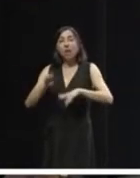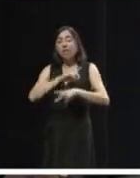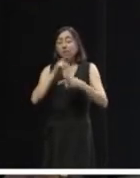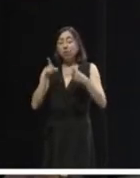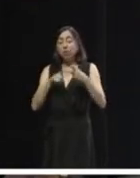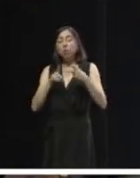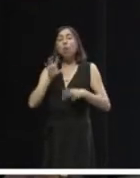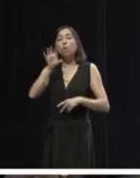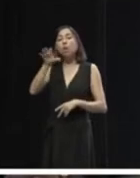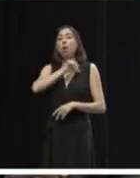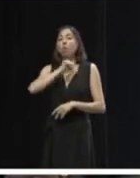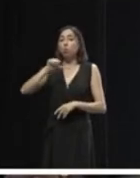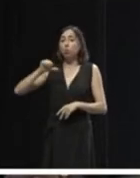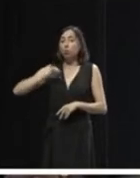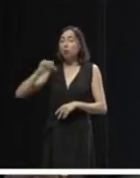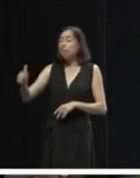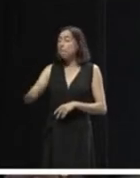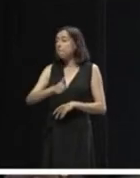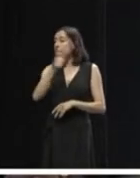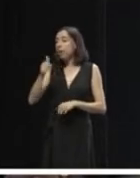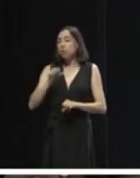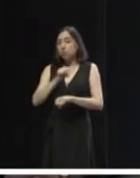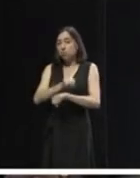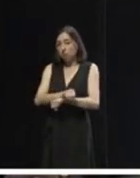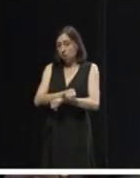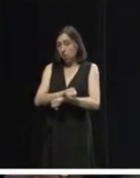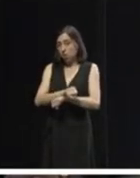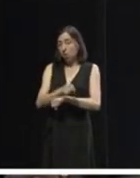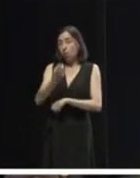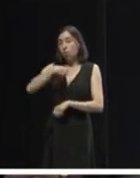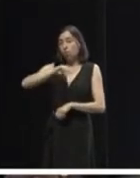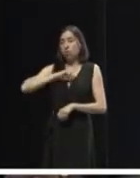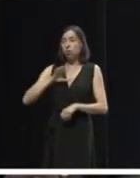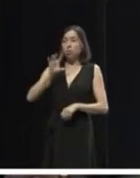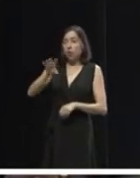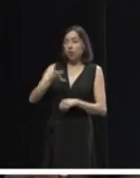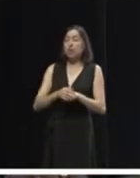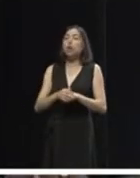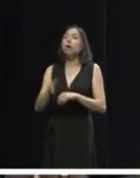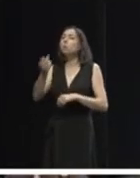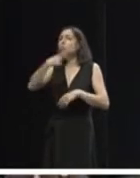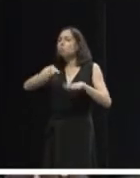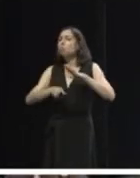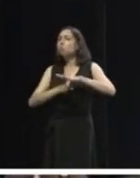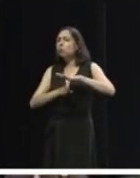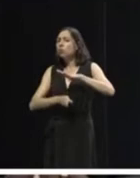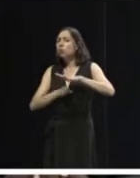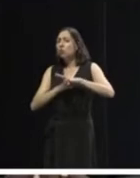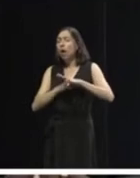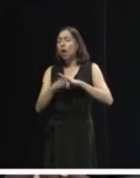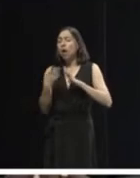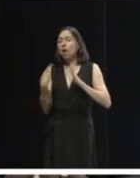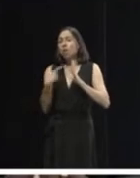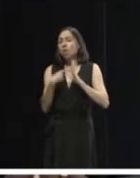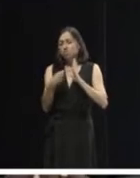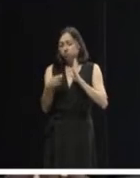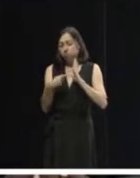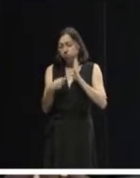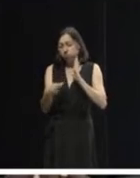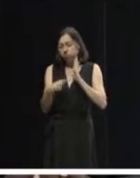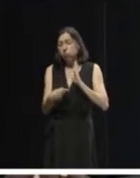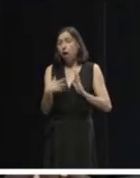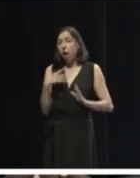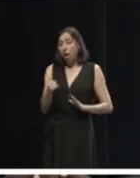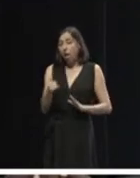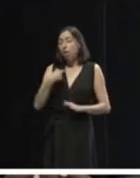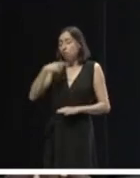comunidad autónoma con más paro de nuestro país. Seguís teniendo grandes déficits, y yo lo sé. Sé